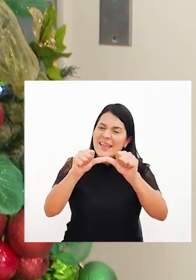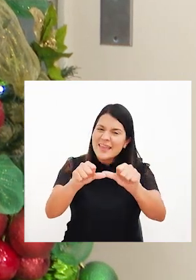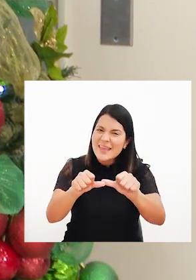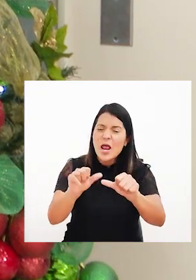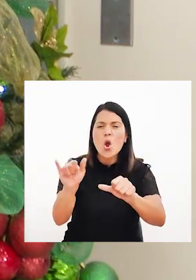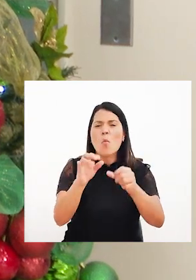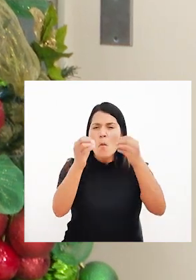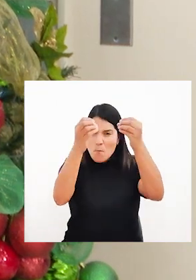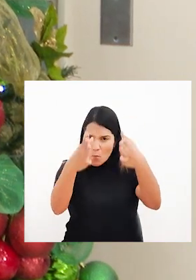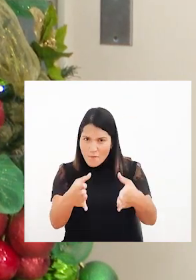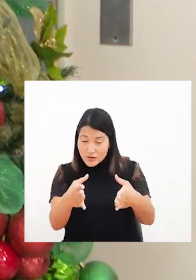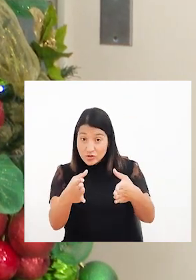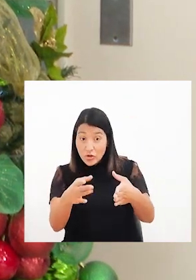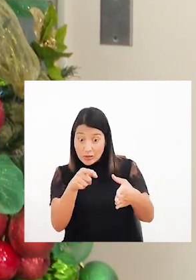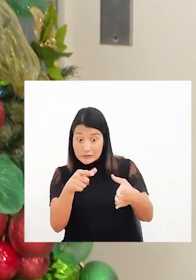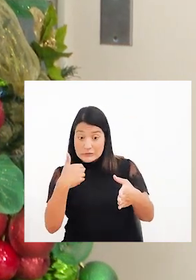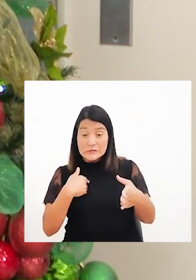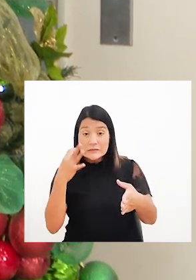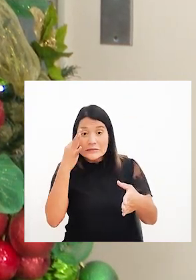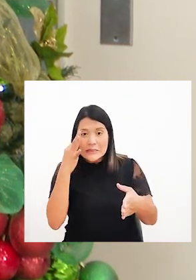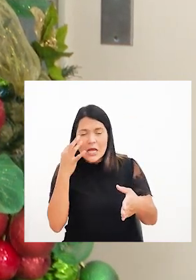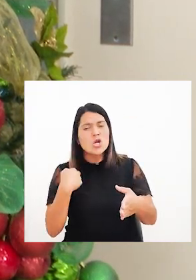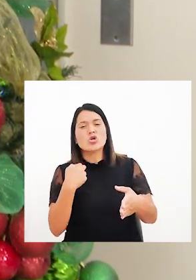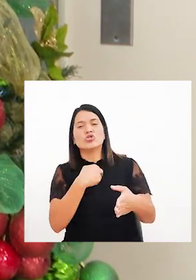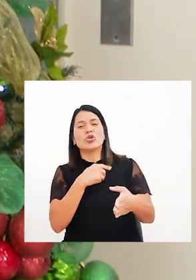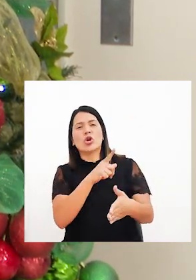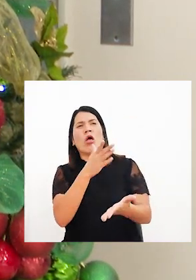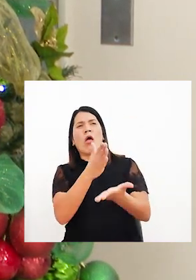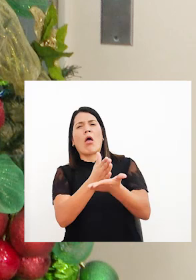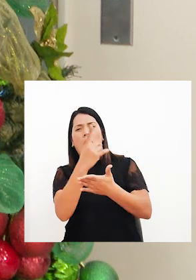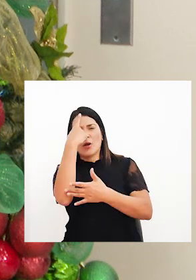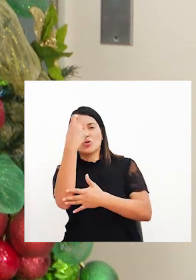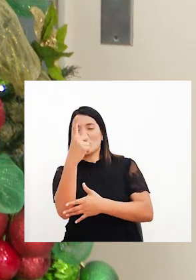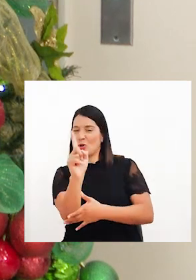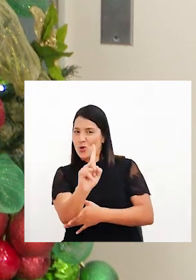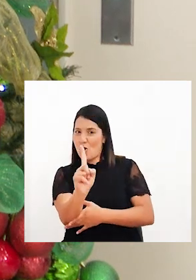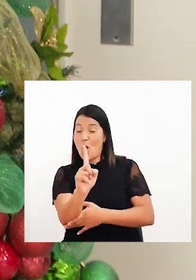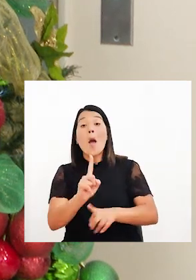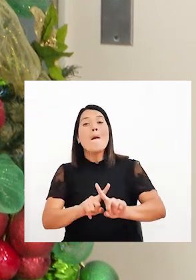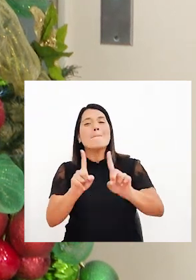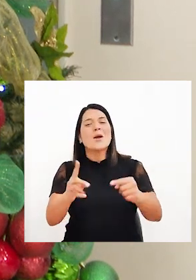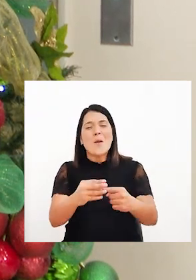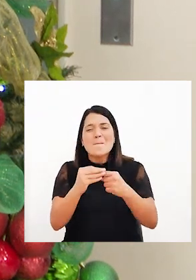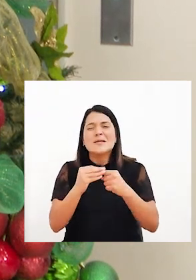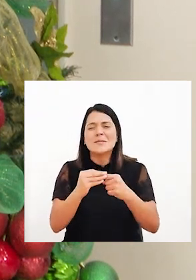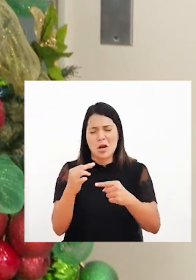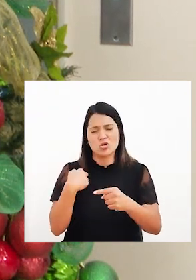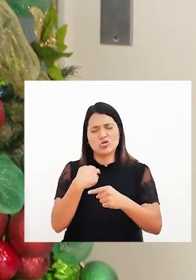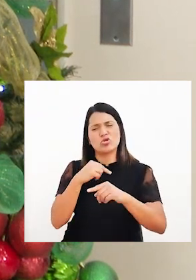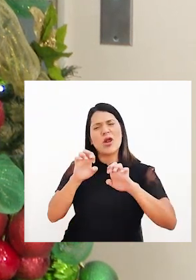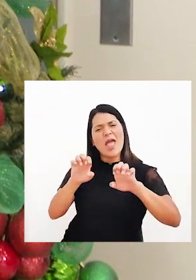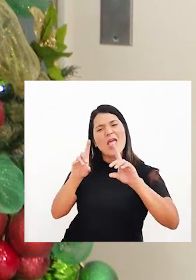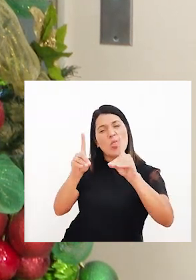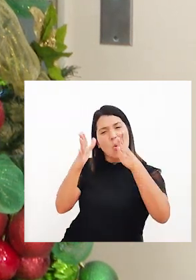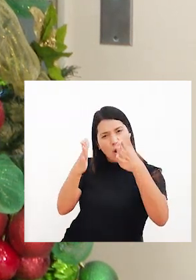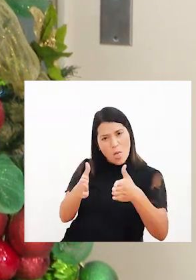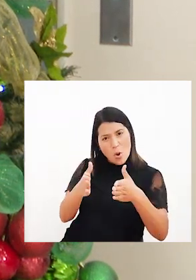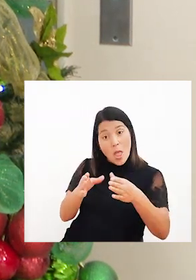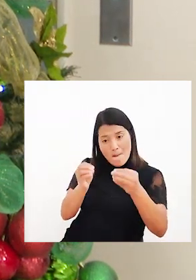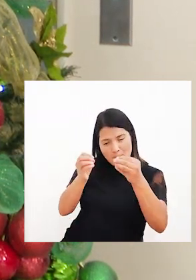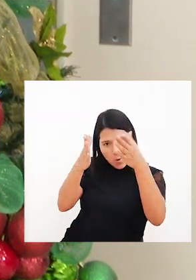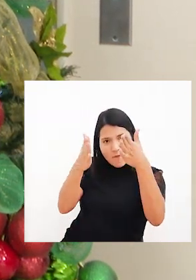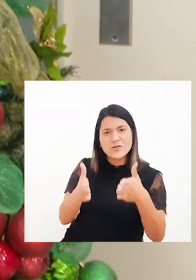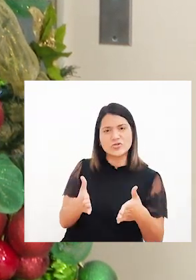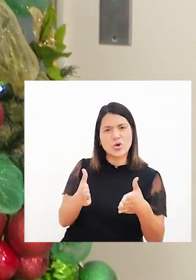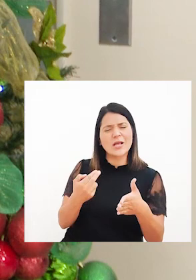esas maestras, esos profesores que no dejamos de soñar, pero sobre todo educadores, maestros y